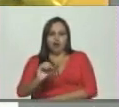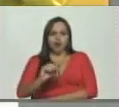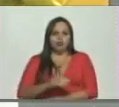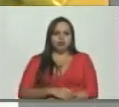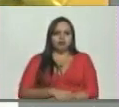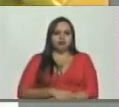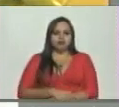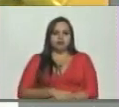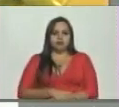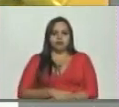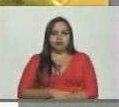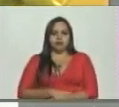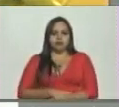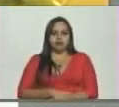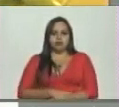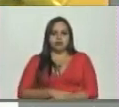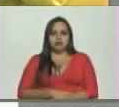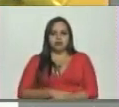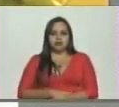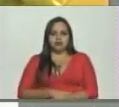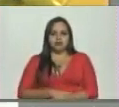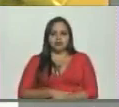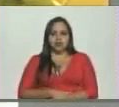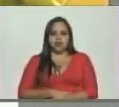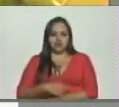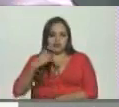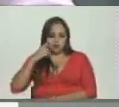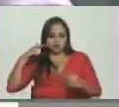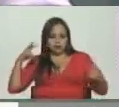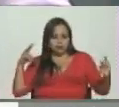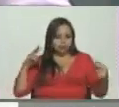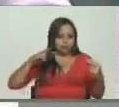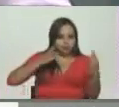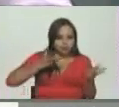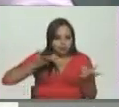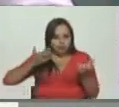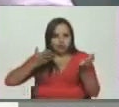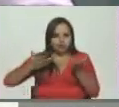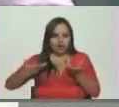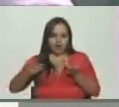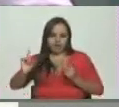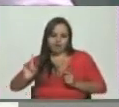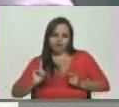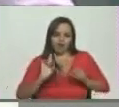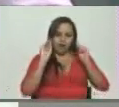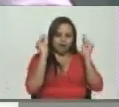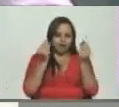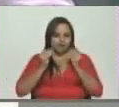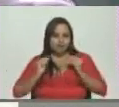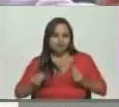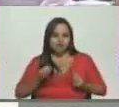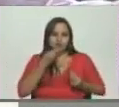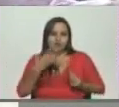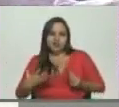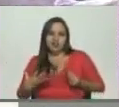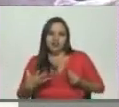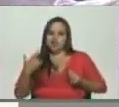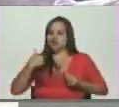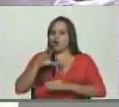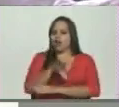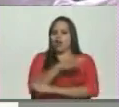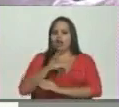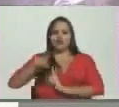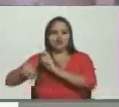Vivimos de tus encantos y de una fe muy bonita. Por eso es que yo te canto todos